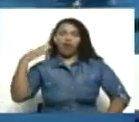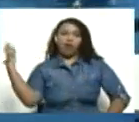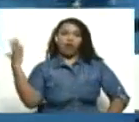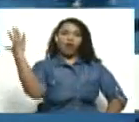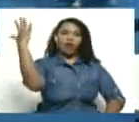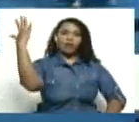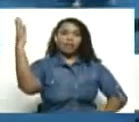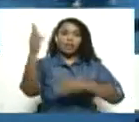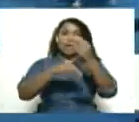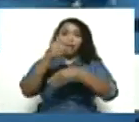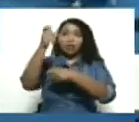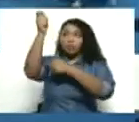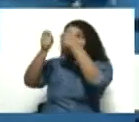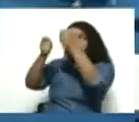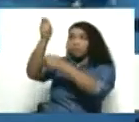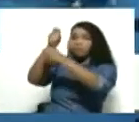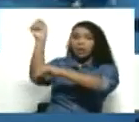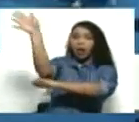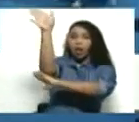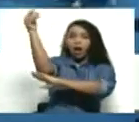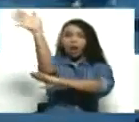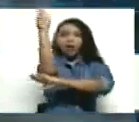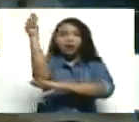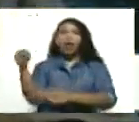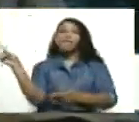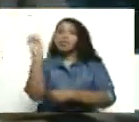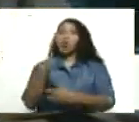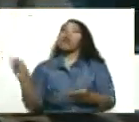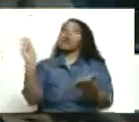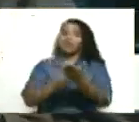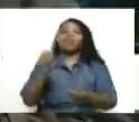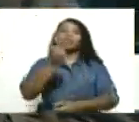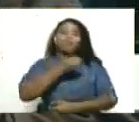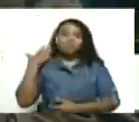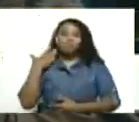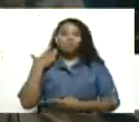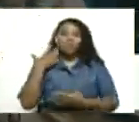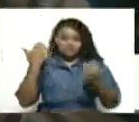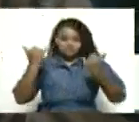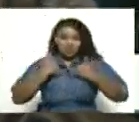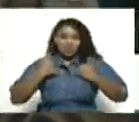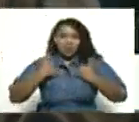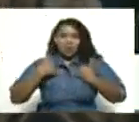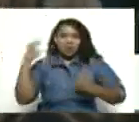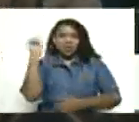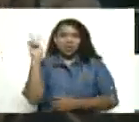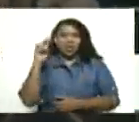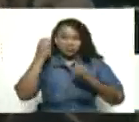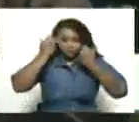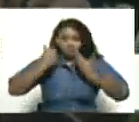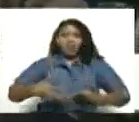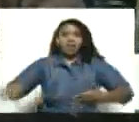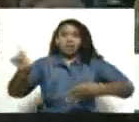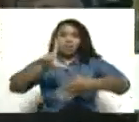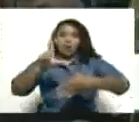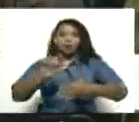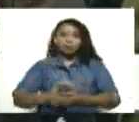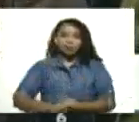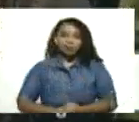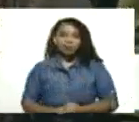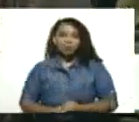hizo la bandera y los venezolanos volvimos a estar orgullosos de ser venezolanos de ser latinoamericanos